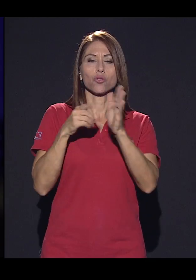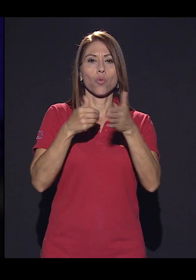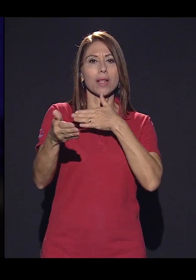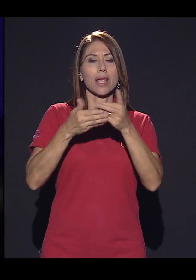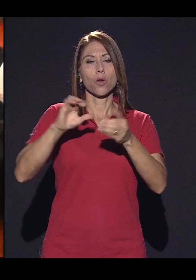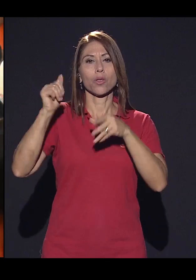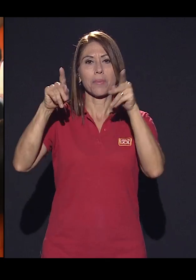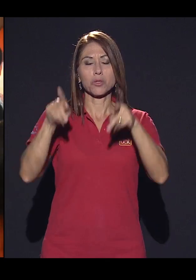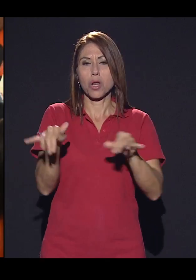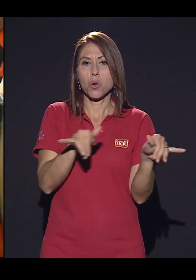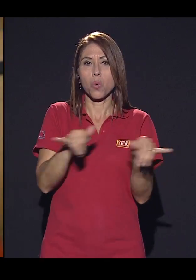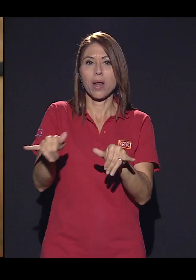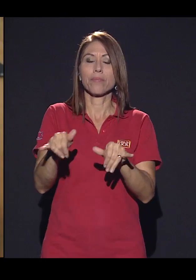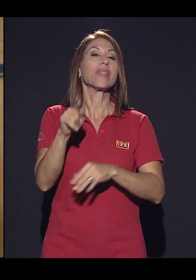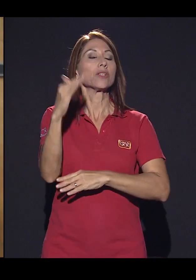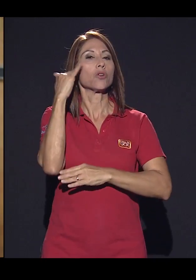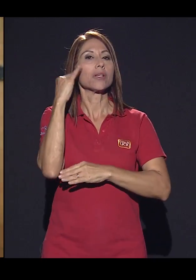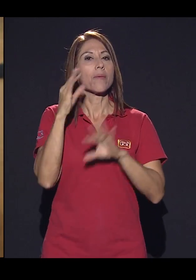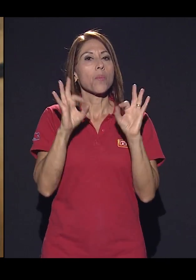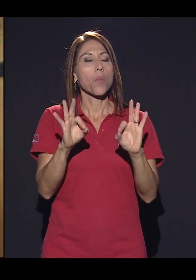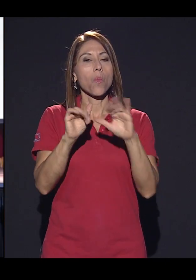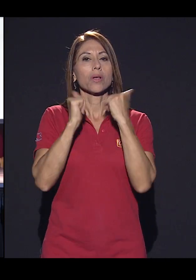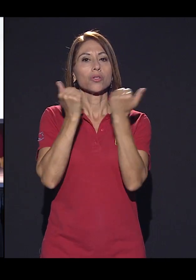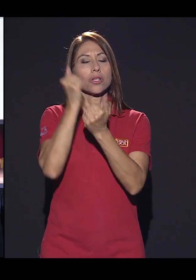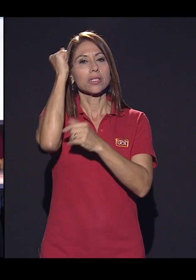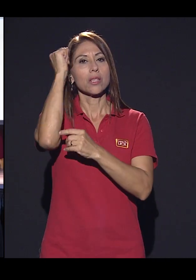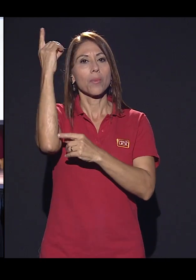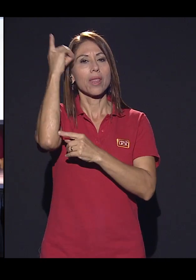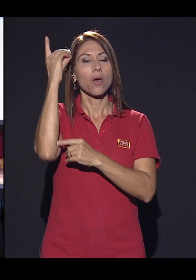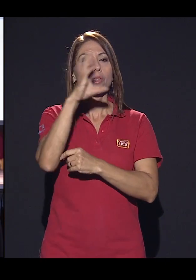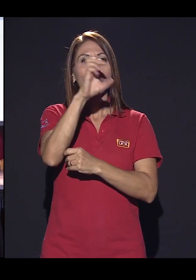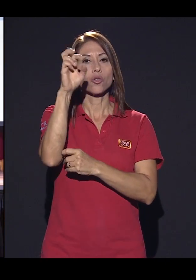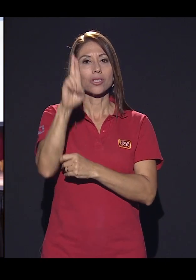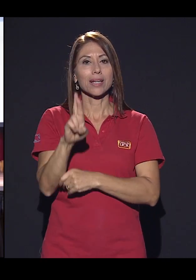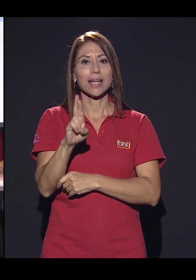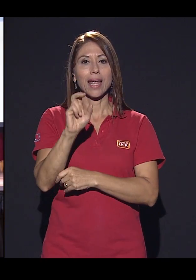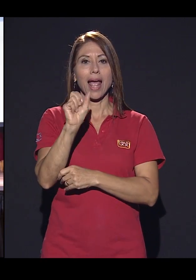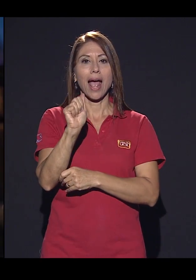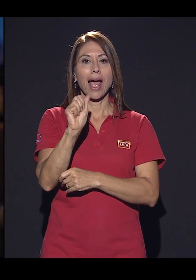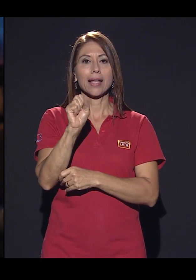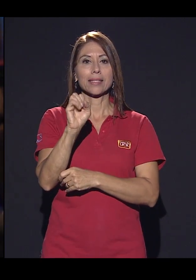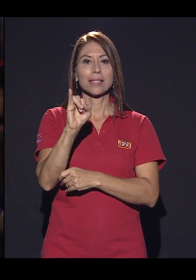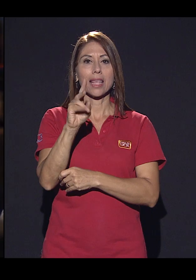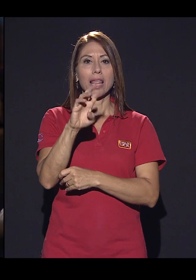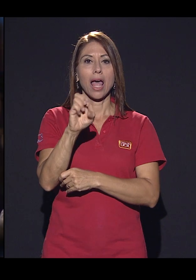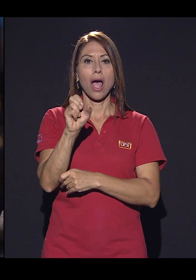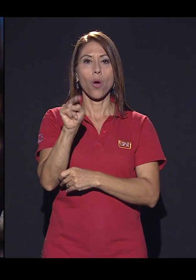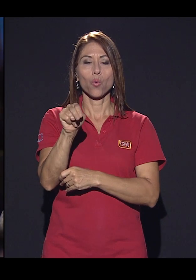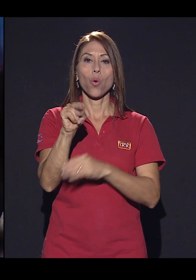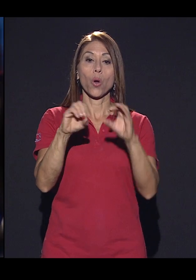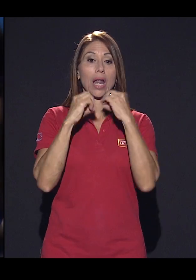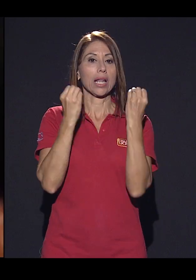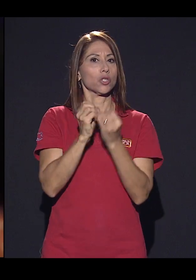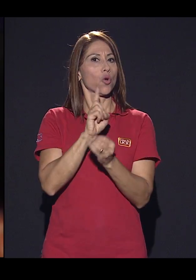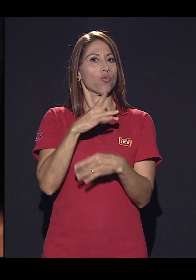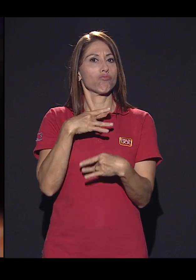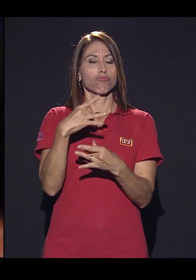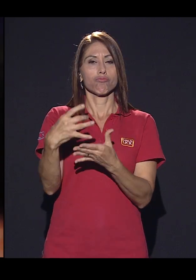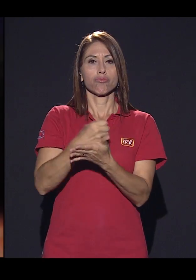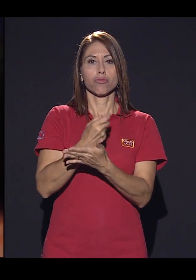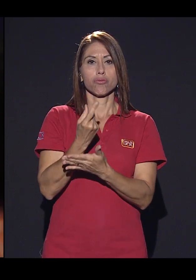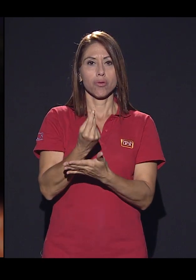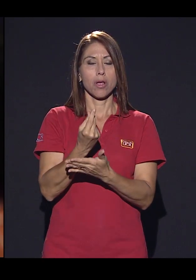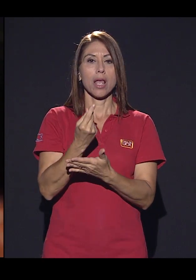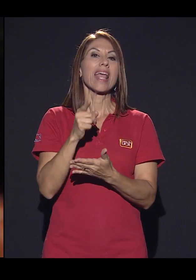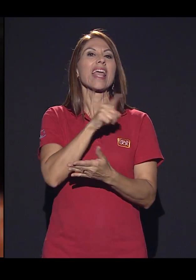persona. Eso lo sabe muy bien la Asociación de Síndrome de Down de Costa Rica, ASIDAUN, organización sin fines de lucro que surgió con el objetivo de